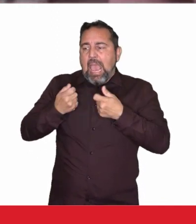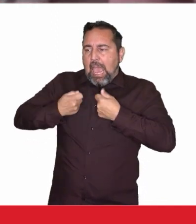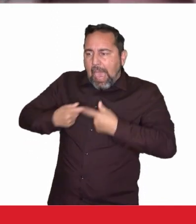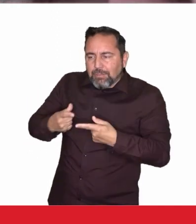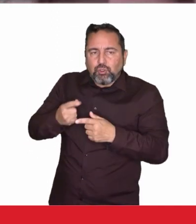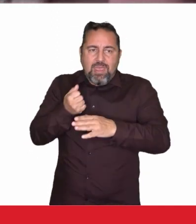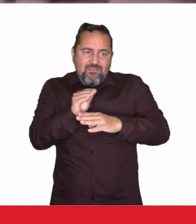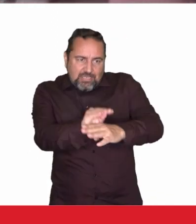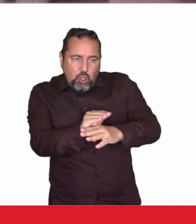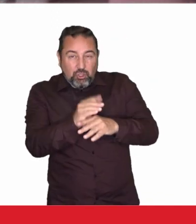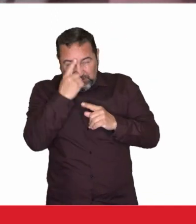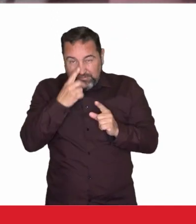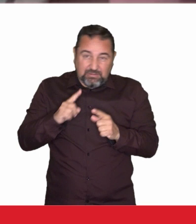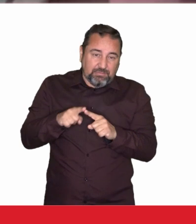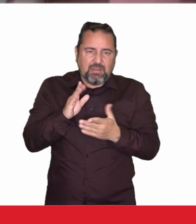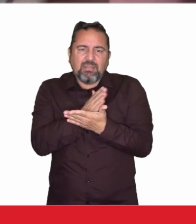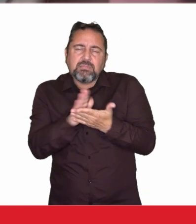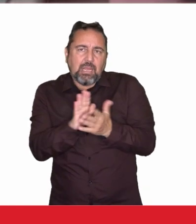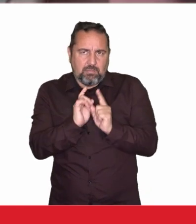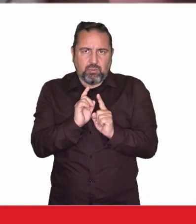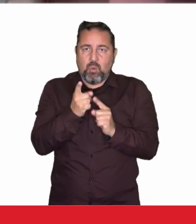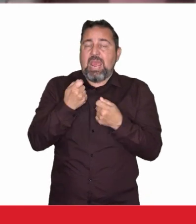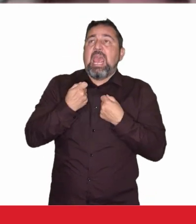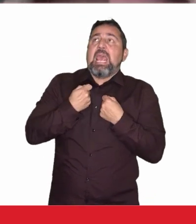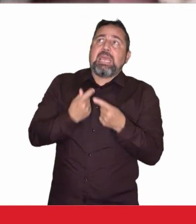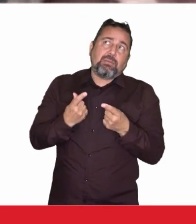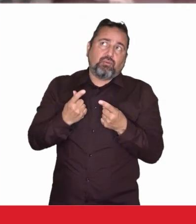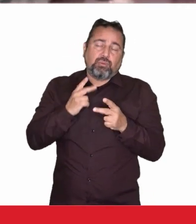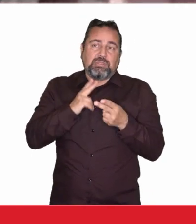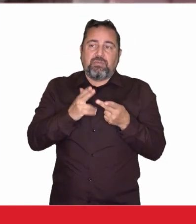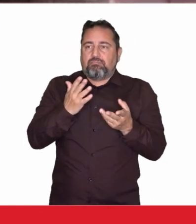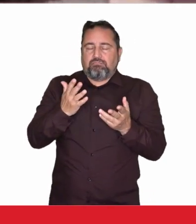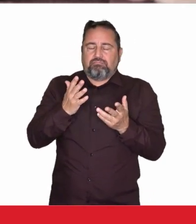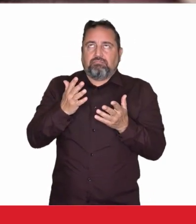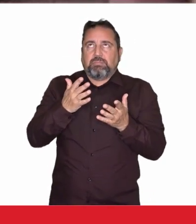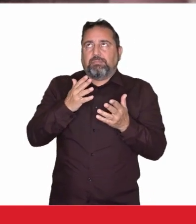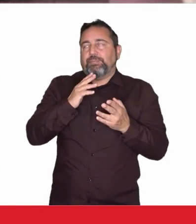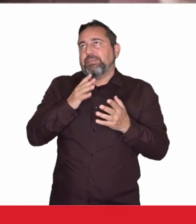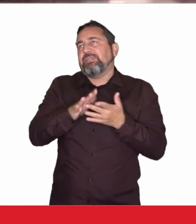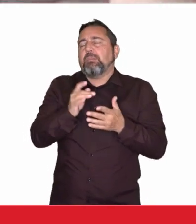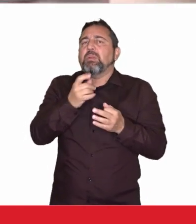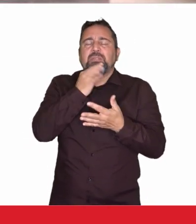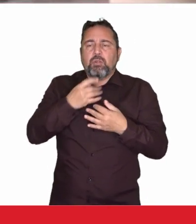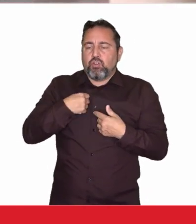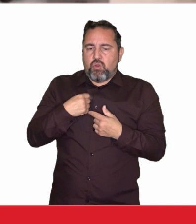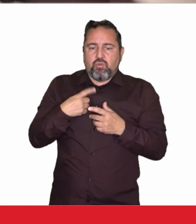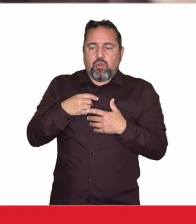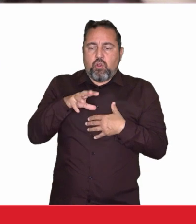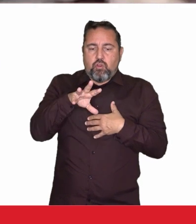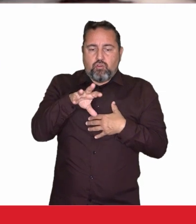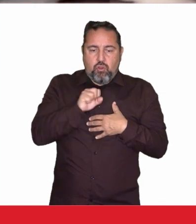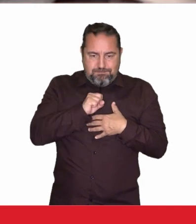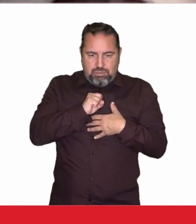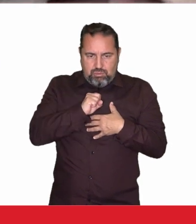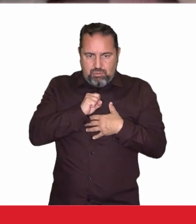¿Entendéis bien la diferencia entre inversión y gasto? ¿Vale? Nosotros distinguimos en el sentido de un gasto es algo que, por simplificarlo mucho,